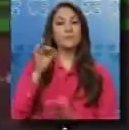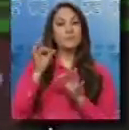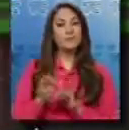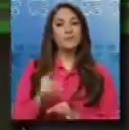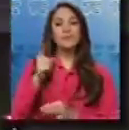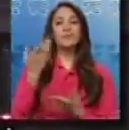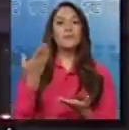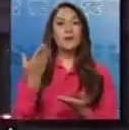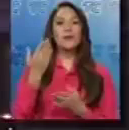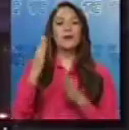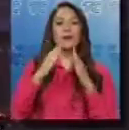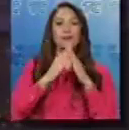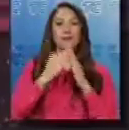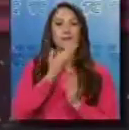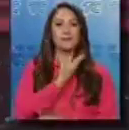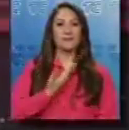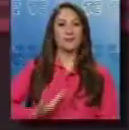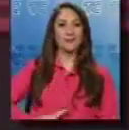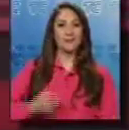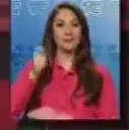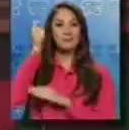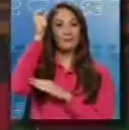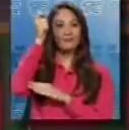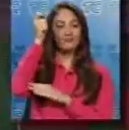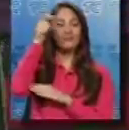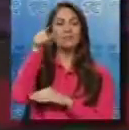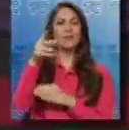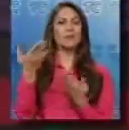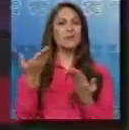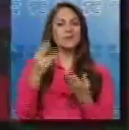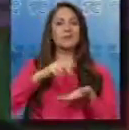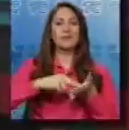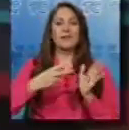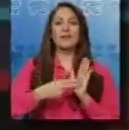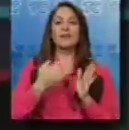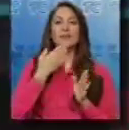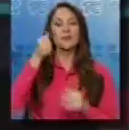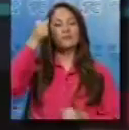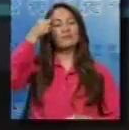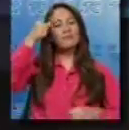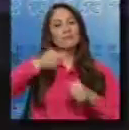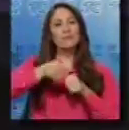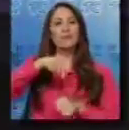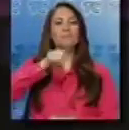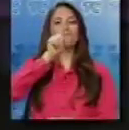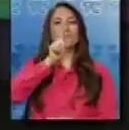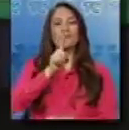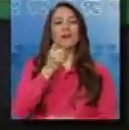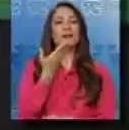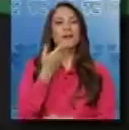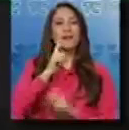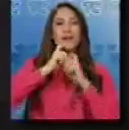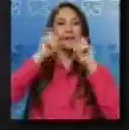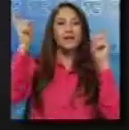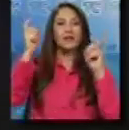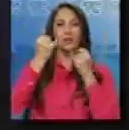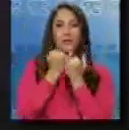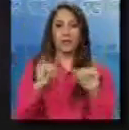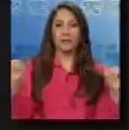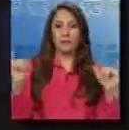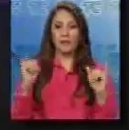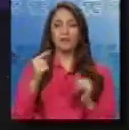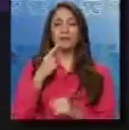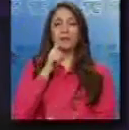en el que el Palacio de Carondelet en el centro histórico de Quito se convirtió en el escenario para recordar el primer grito de la independencia de